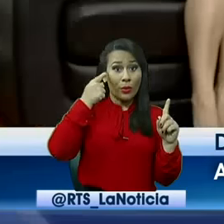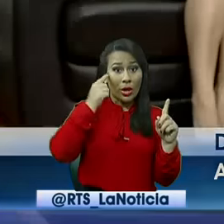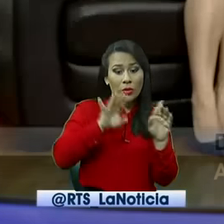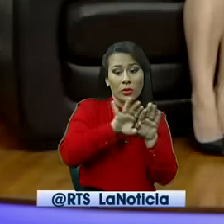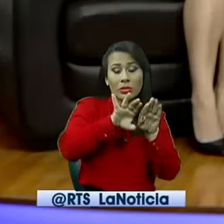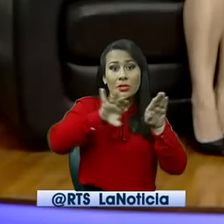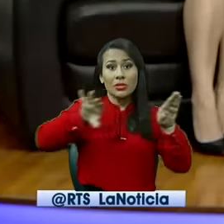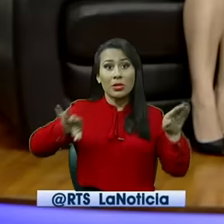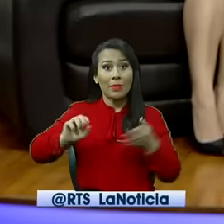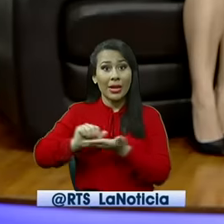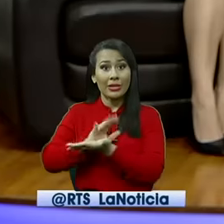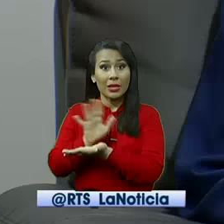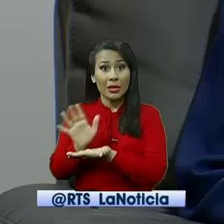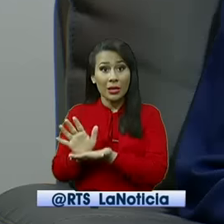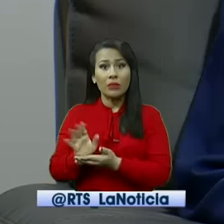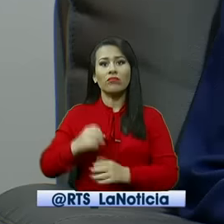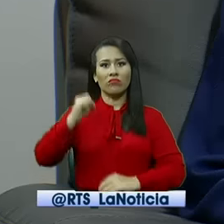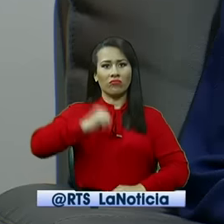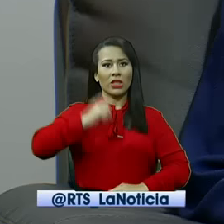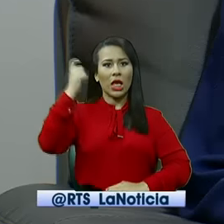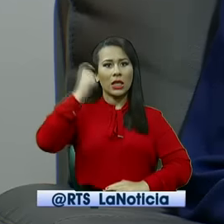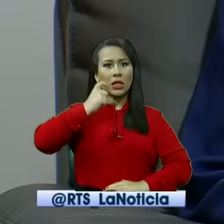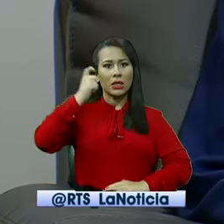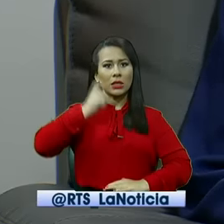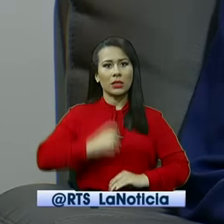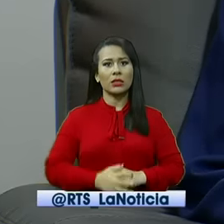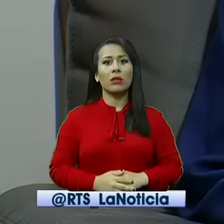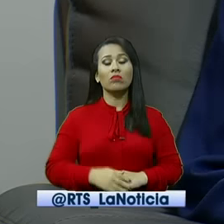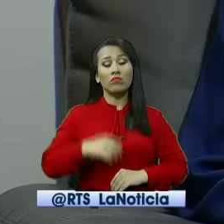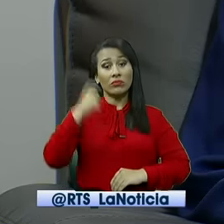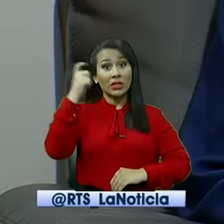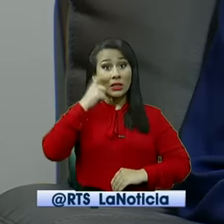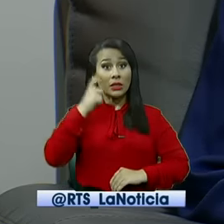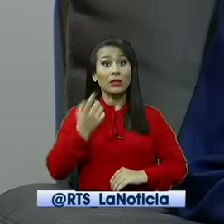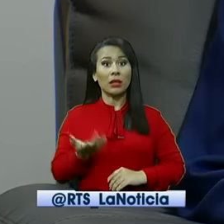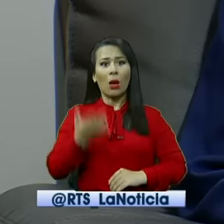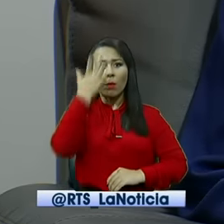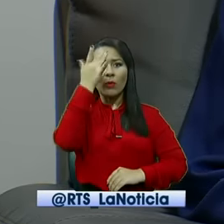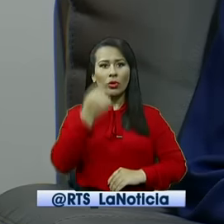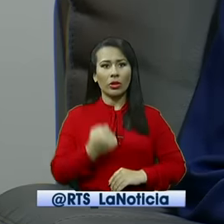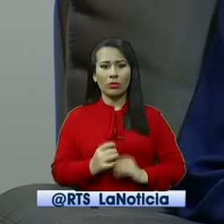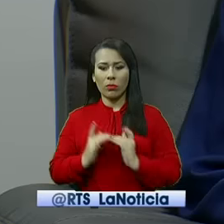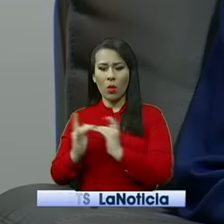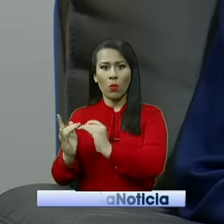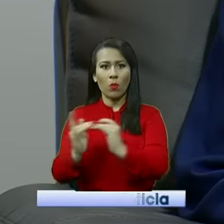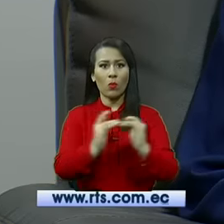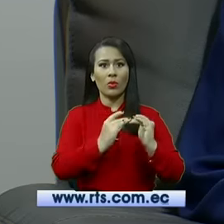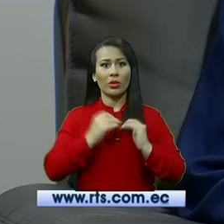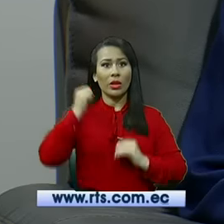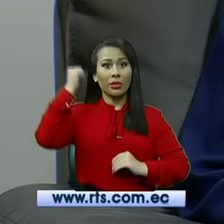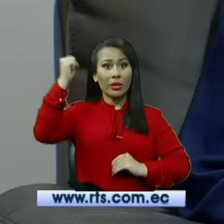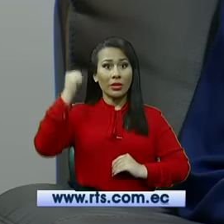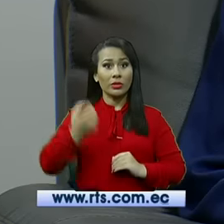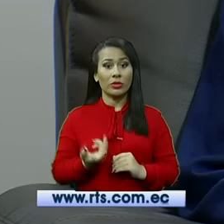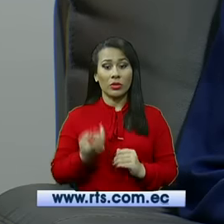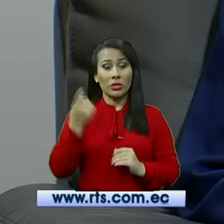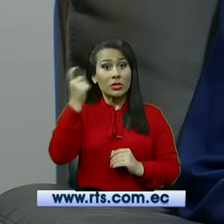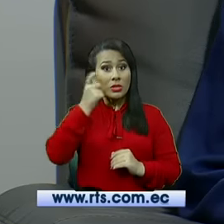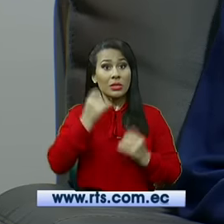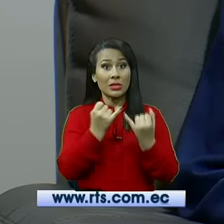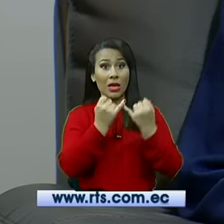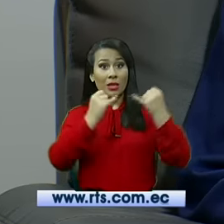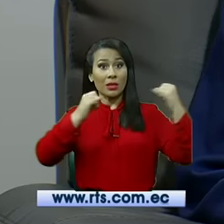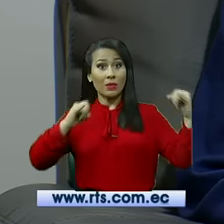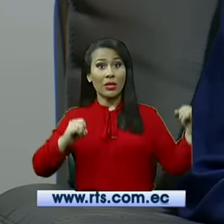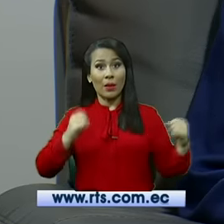imperante eso es imprescindible para que exista democracia el punto es que Constitución de